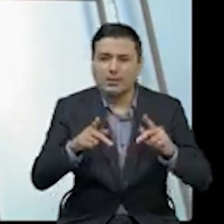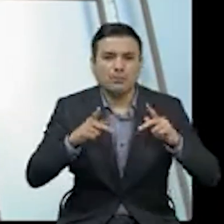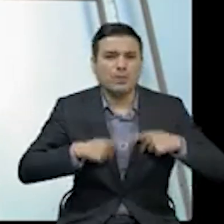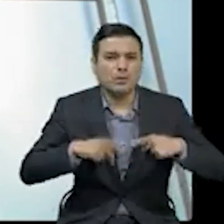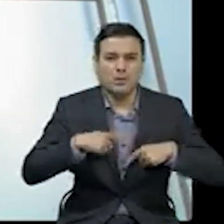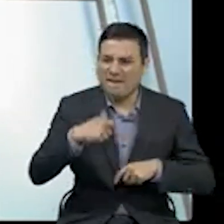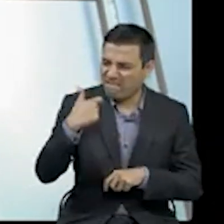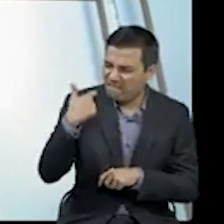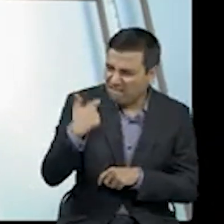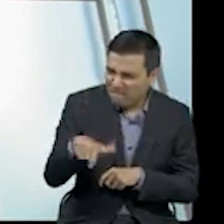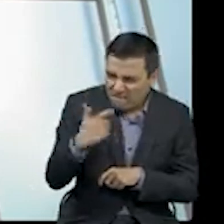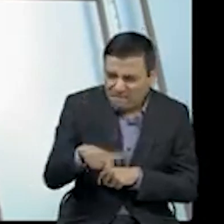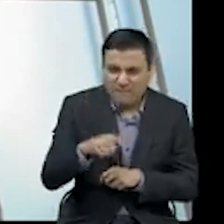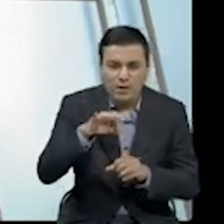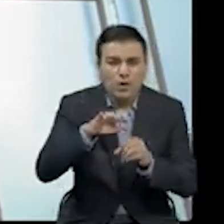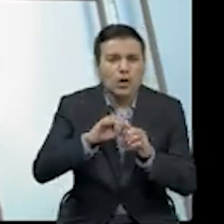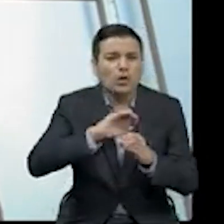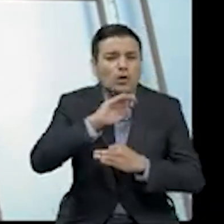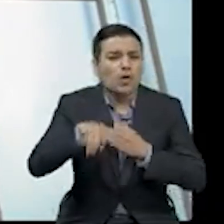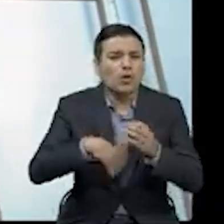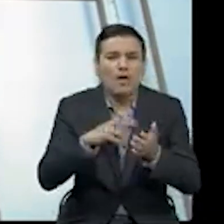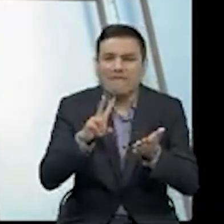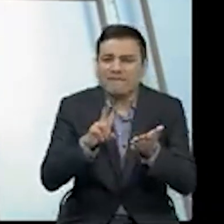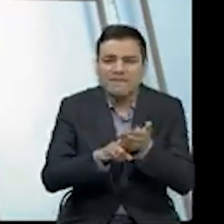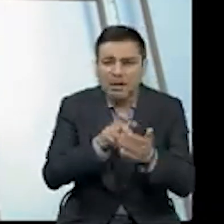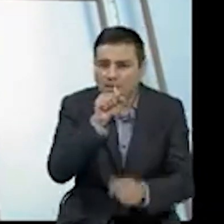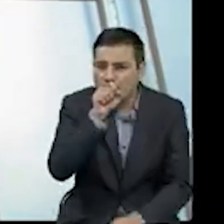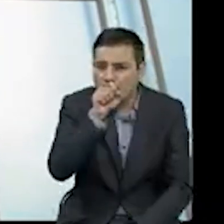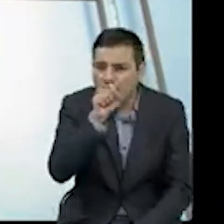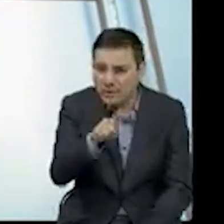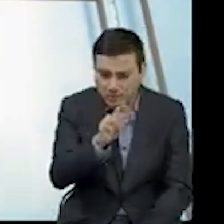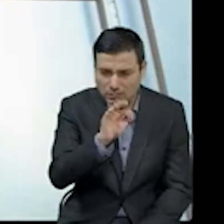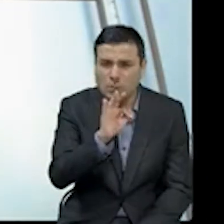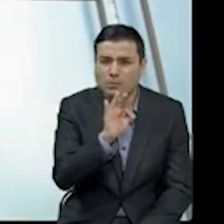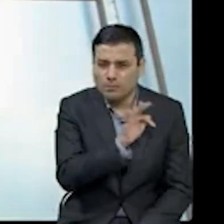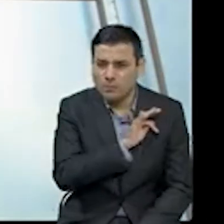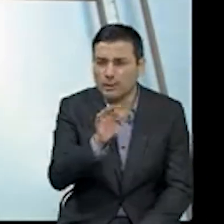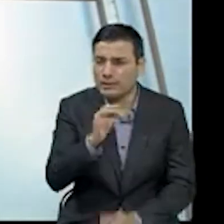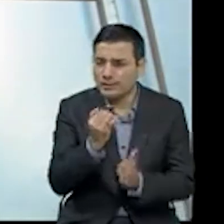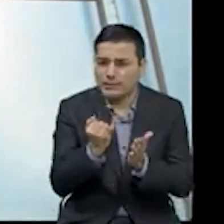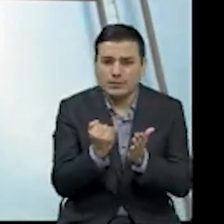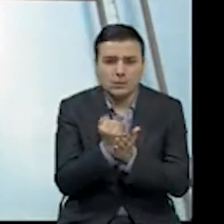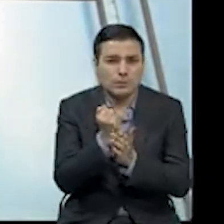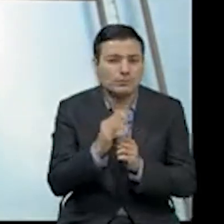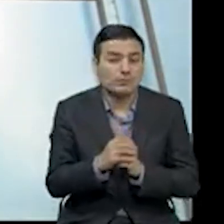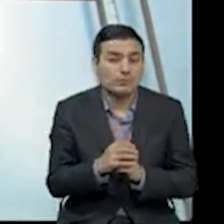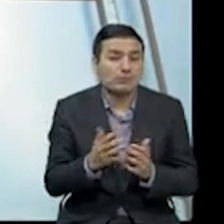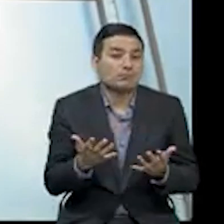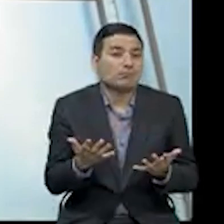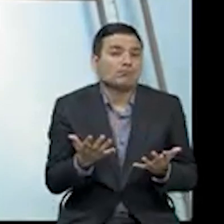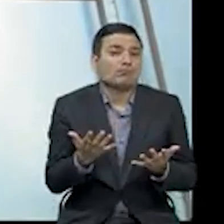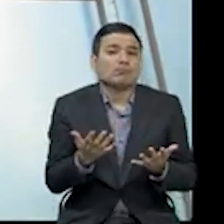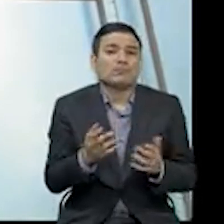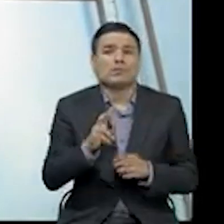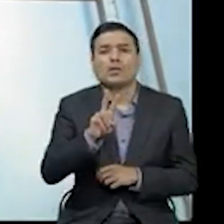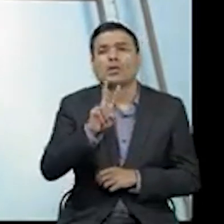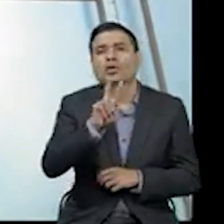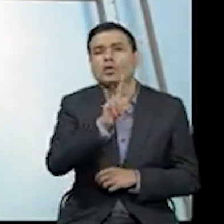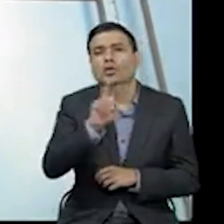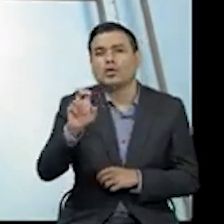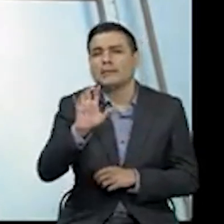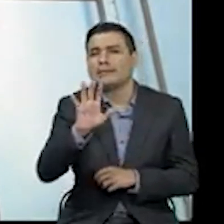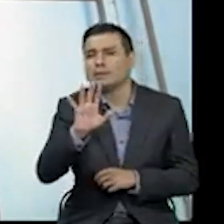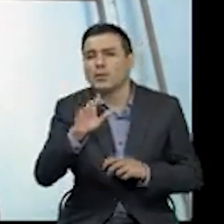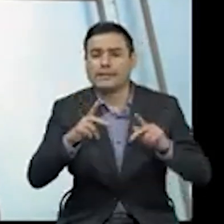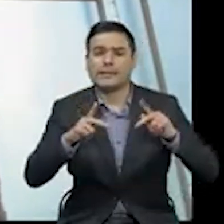políticamente tiene un voto. Tenemos el mismo peso en las decisiones políticas del país, por más que se reúnan 250